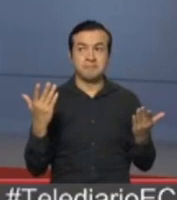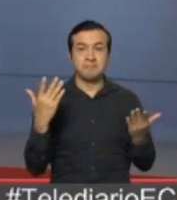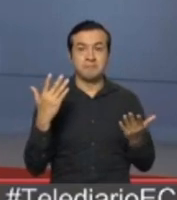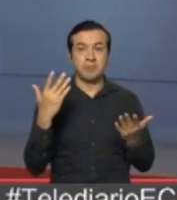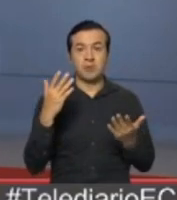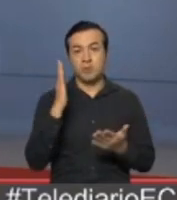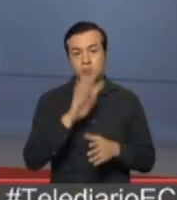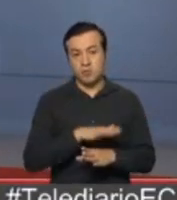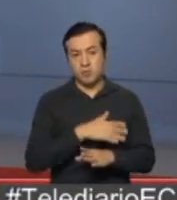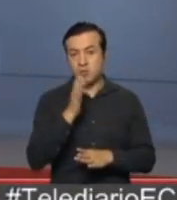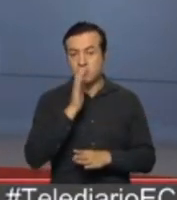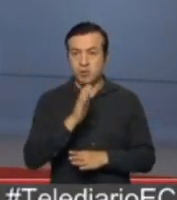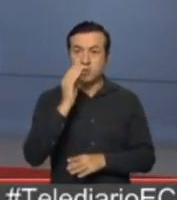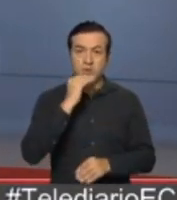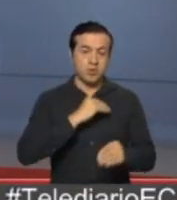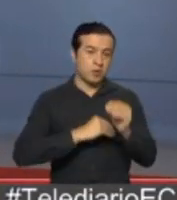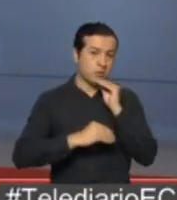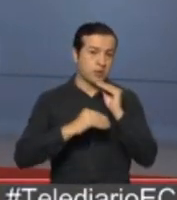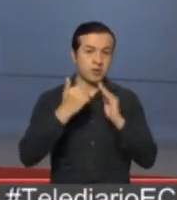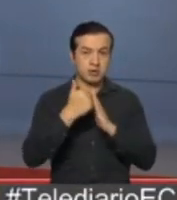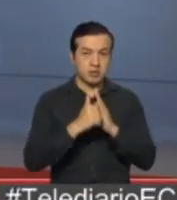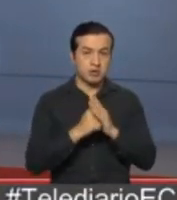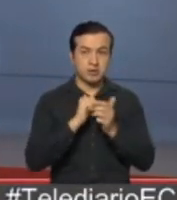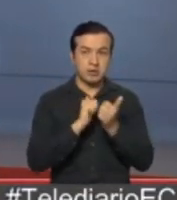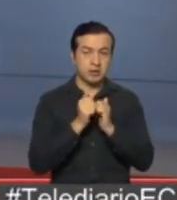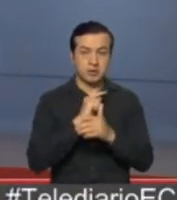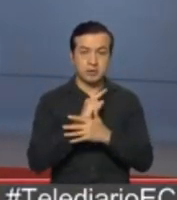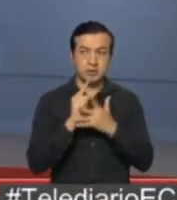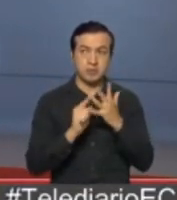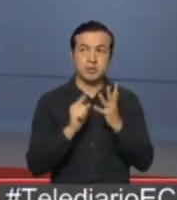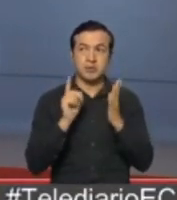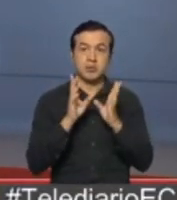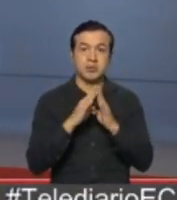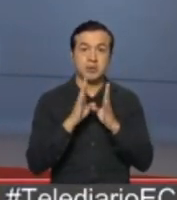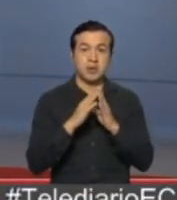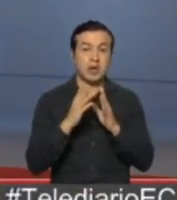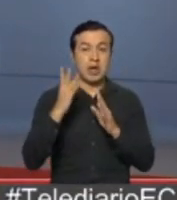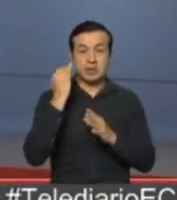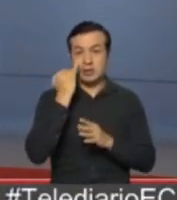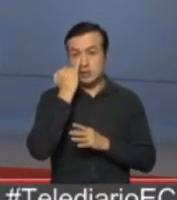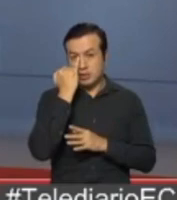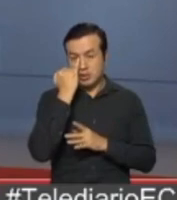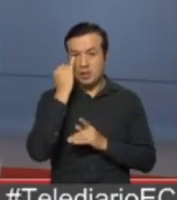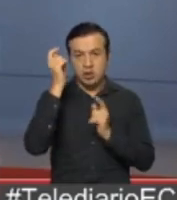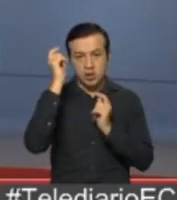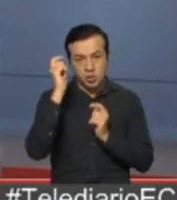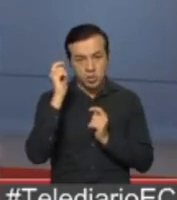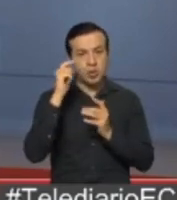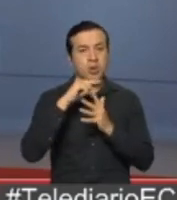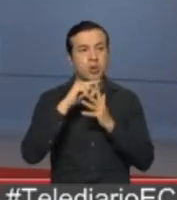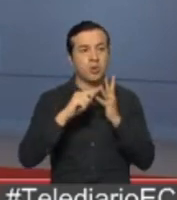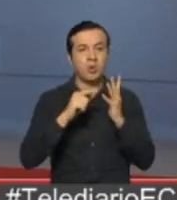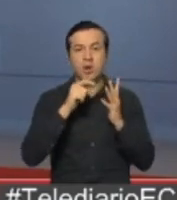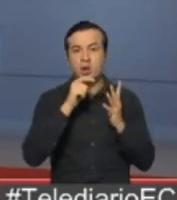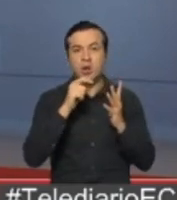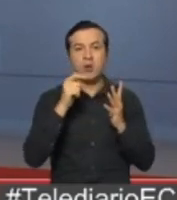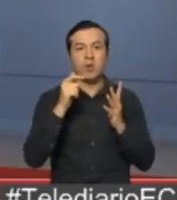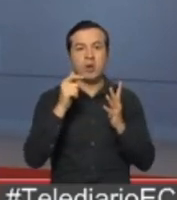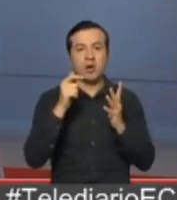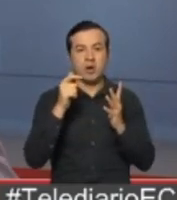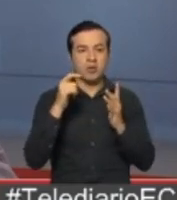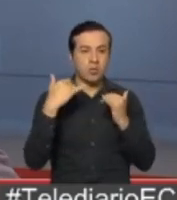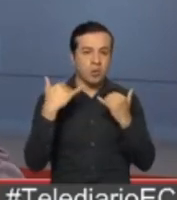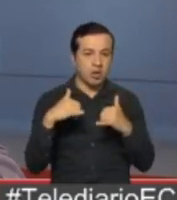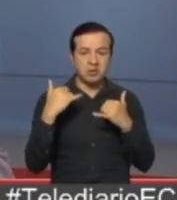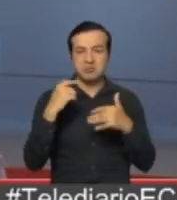artísticos gastronomía artesanías deportes ceremonias ancestrales exposiciones fogatas juegos y mucho más